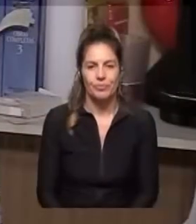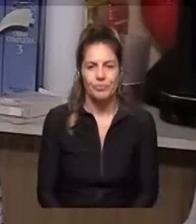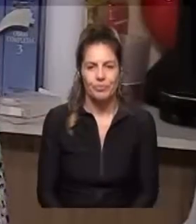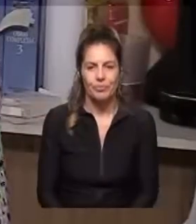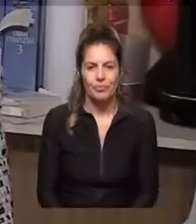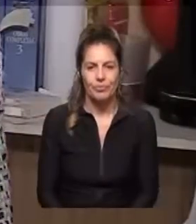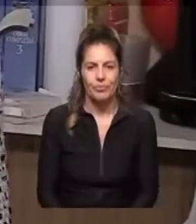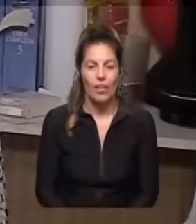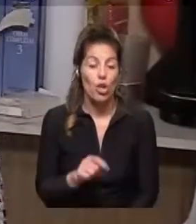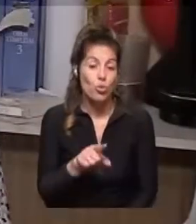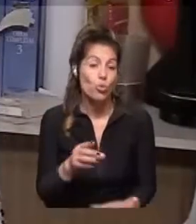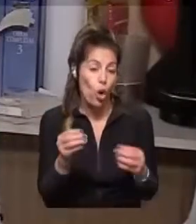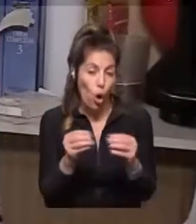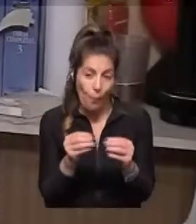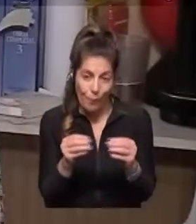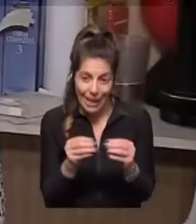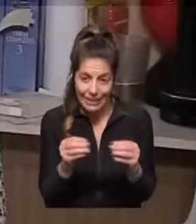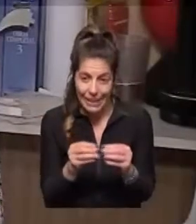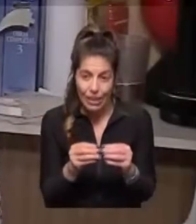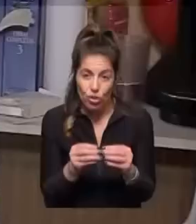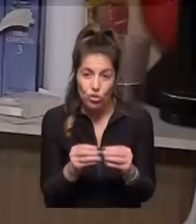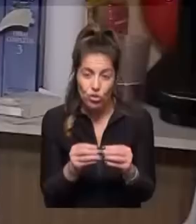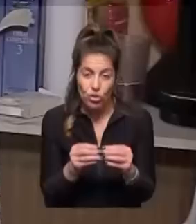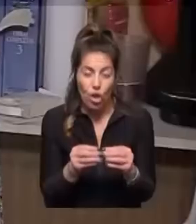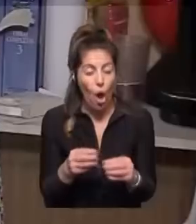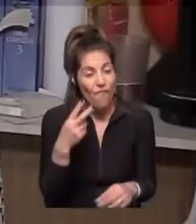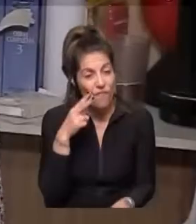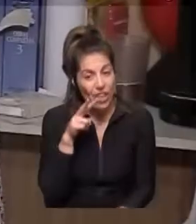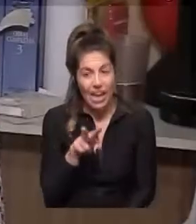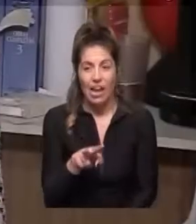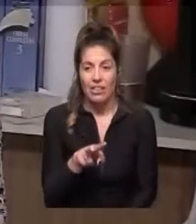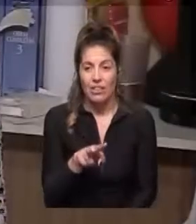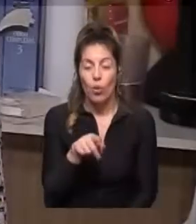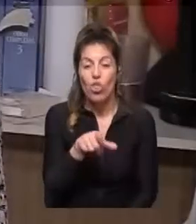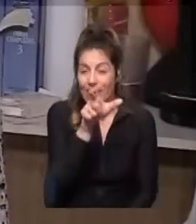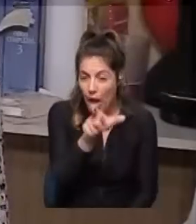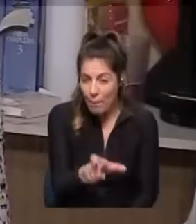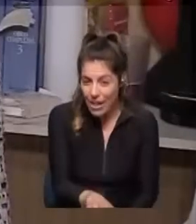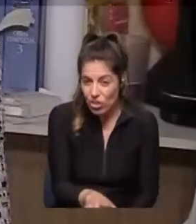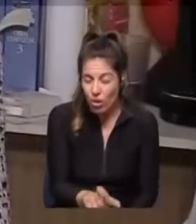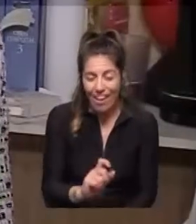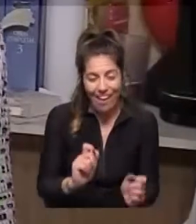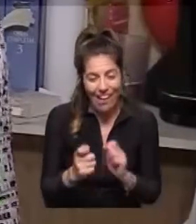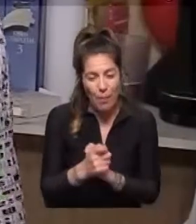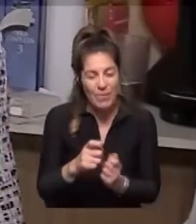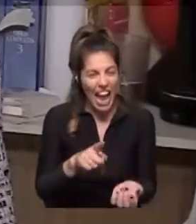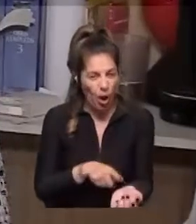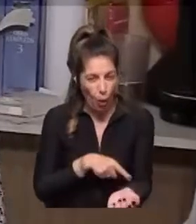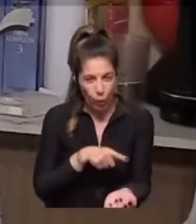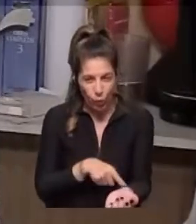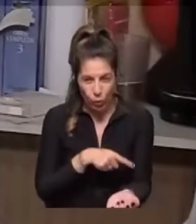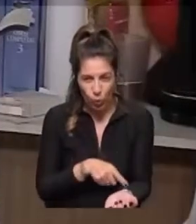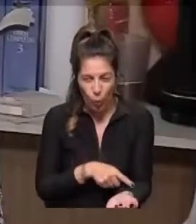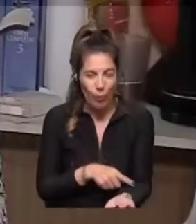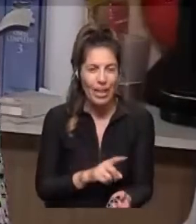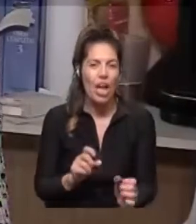que sus propios compañeros sus propios iguales observen cuando esa persona cambia los hábitos deja de